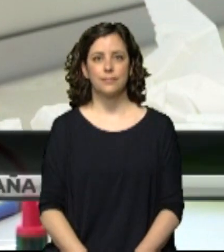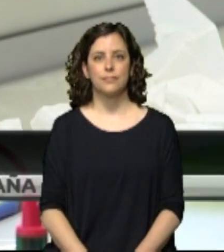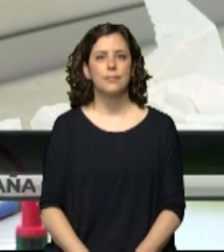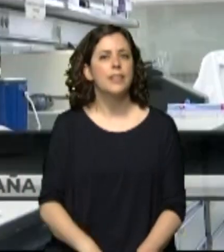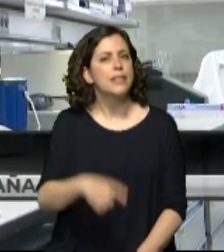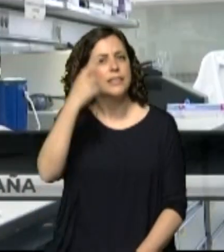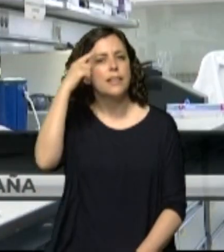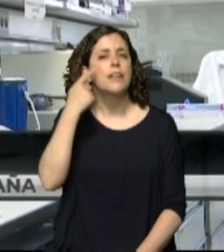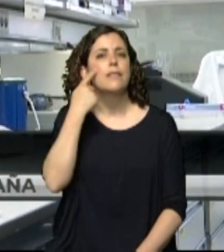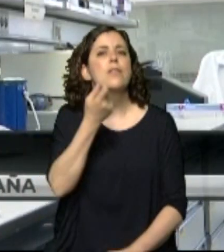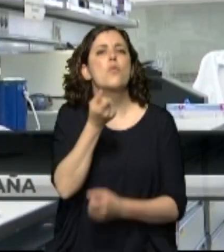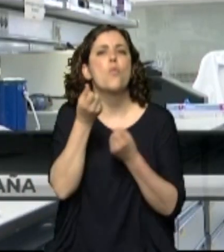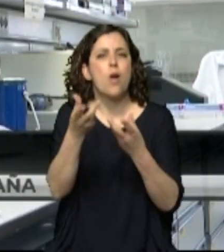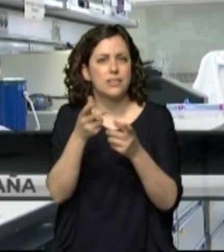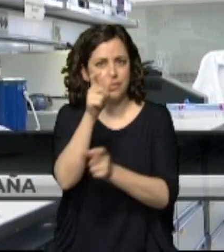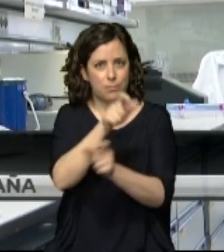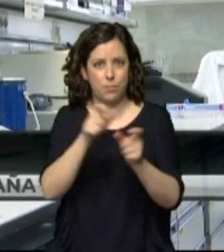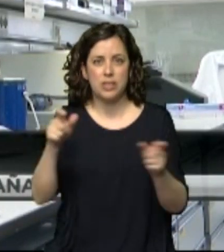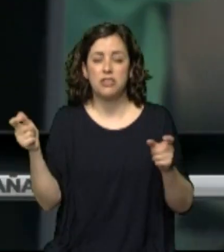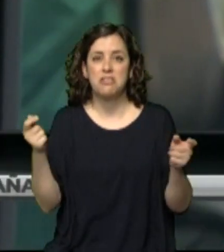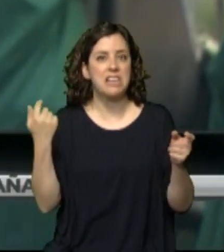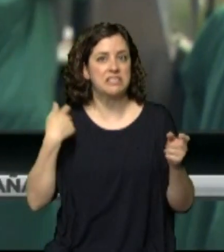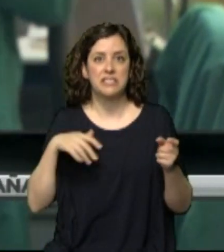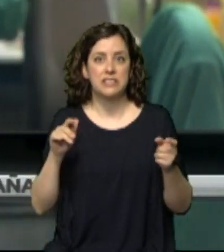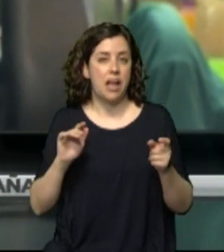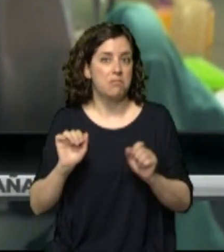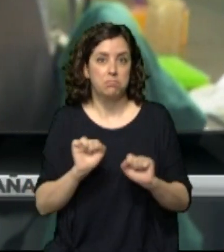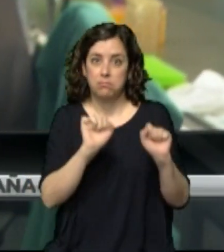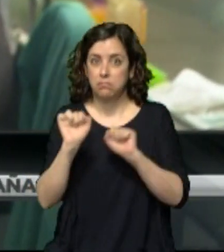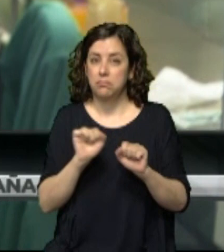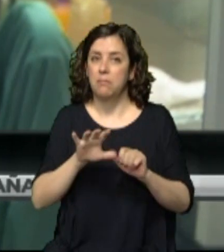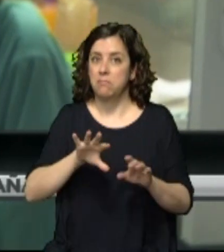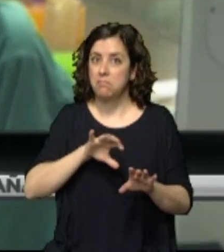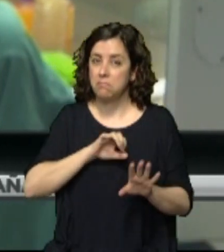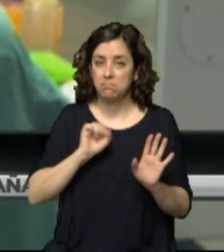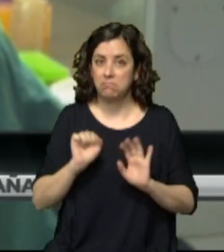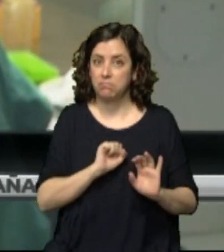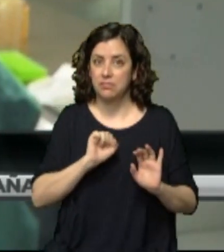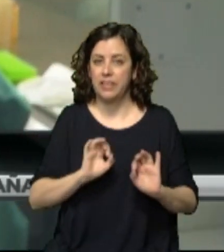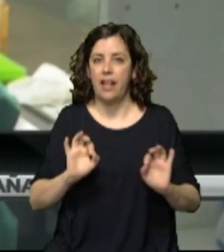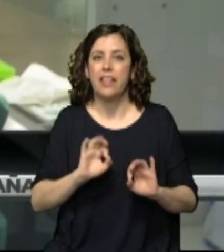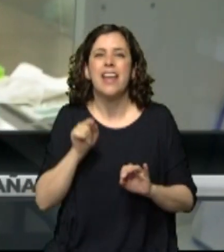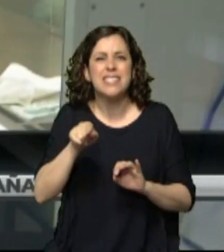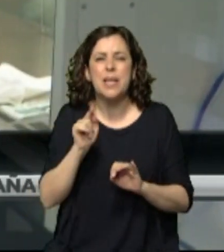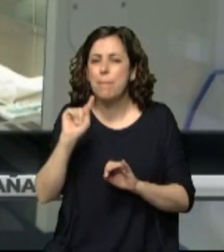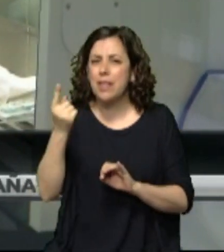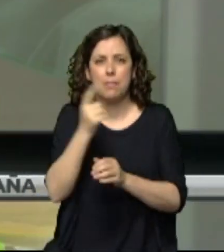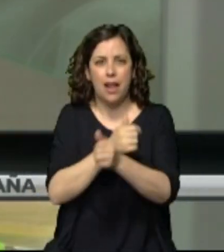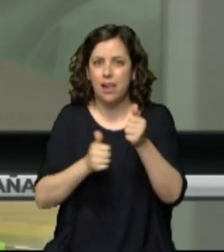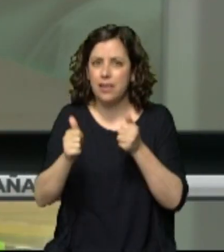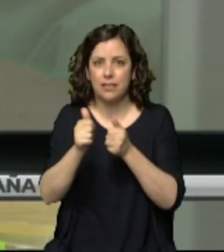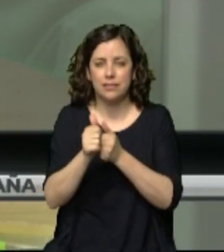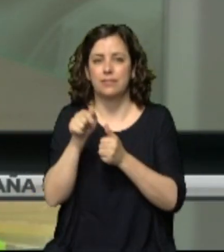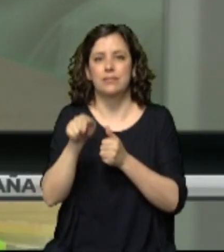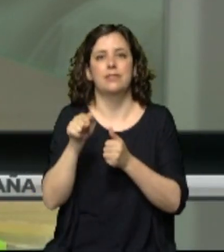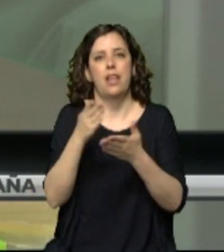Saber cuánta población está inmunizada. Ese es el principal objetivo del macroestudio de seroprevalencia a nivel nacional, que se dará a conocer